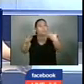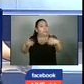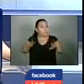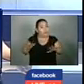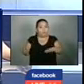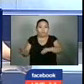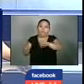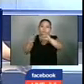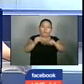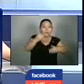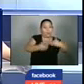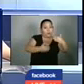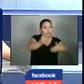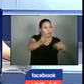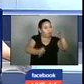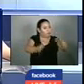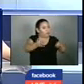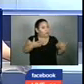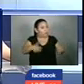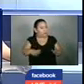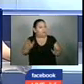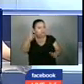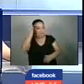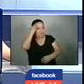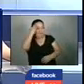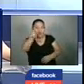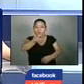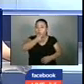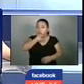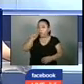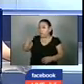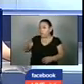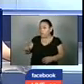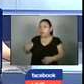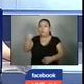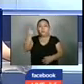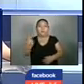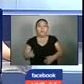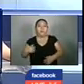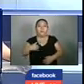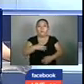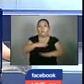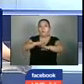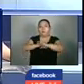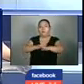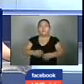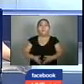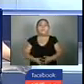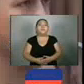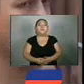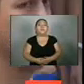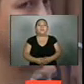han sido procesados judicialmente. Conozcamos qué más dijo el titular René Merino Monroy.